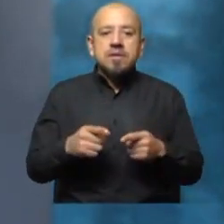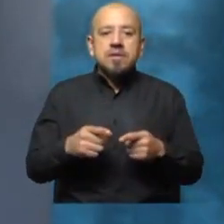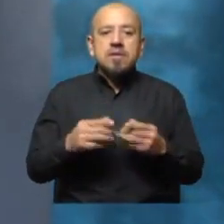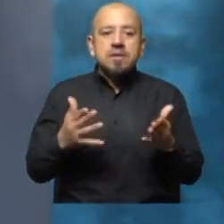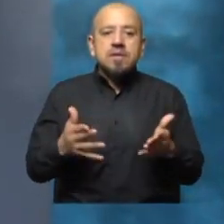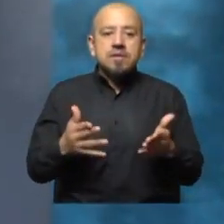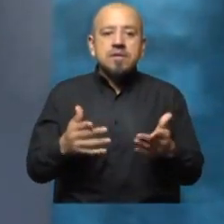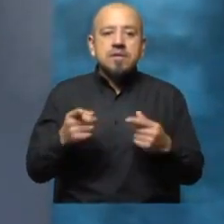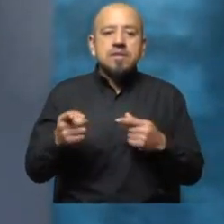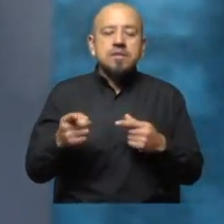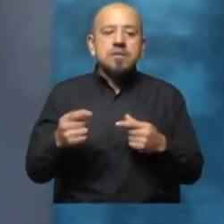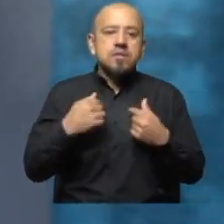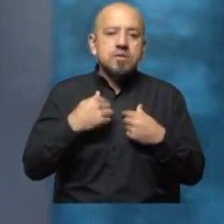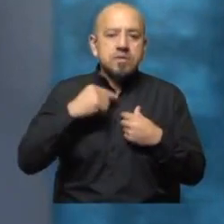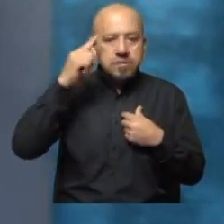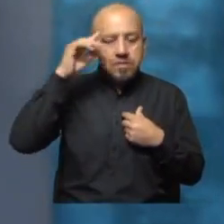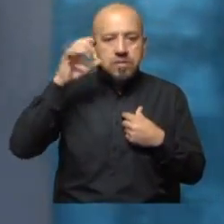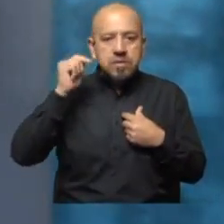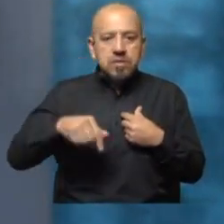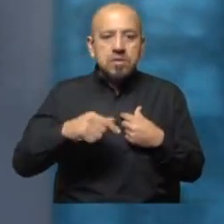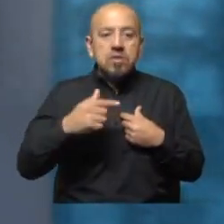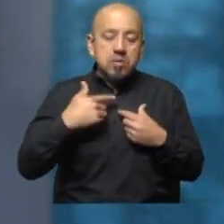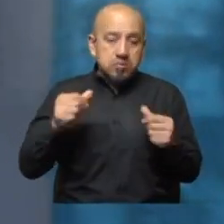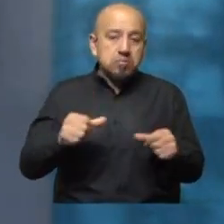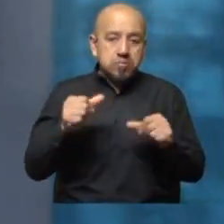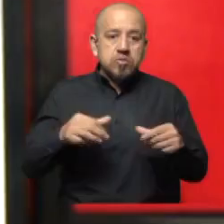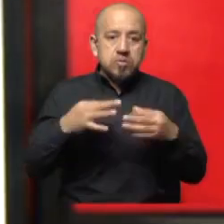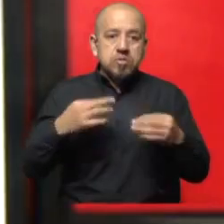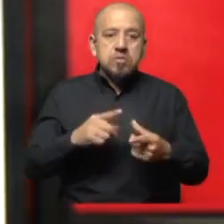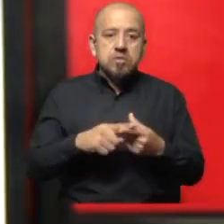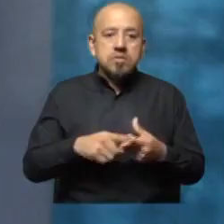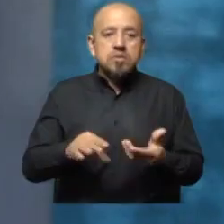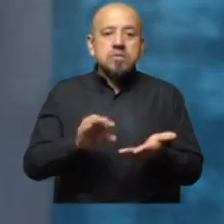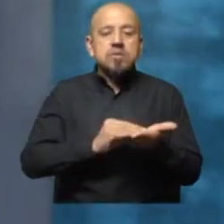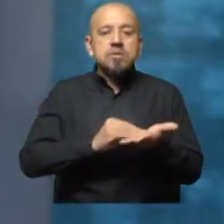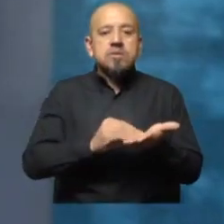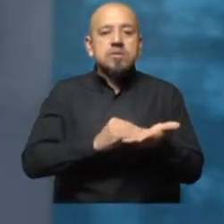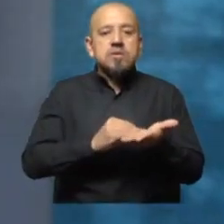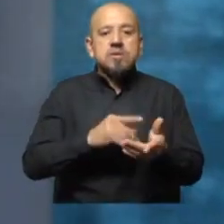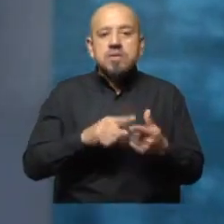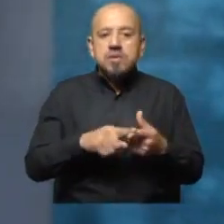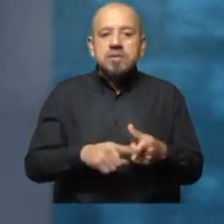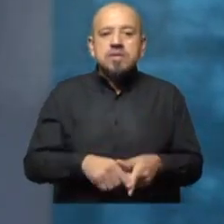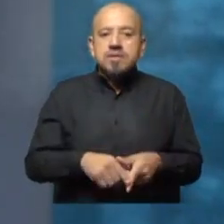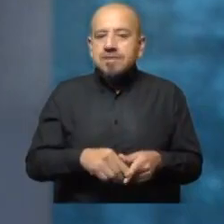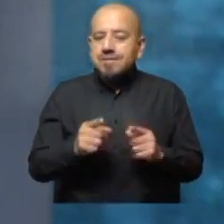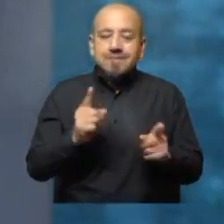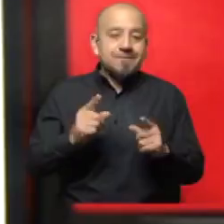chiquita era muy bueno lo que hacíamos de administración' a